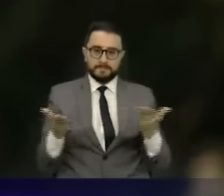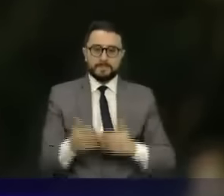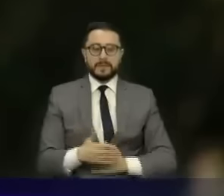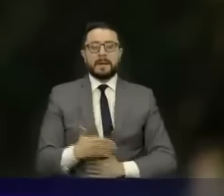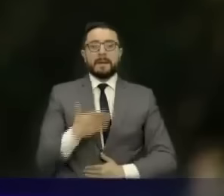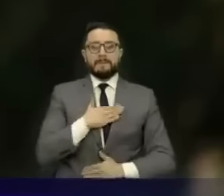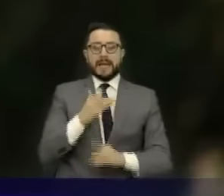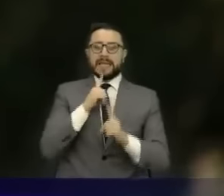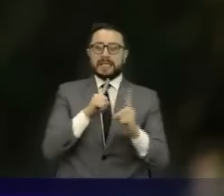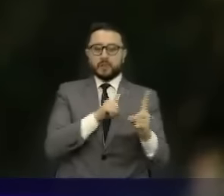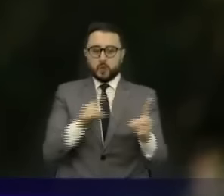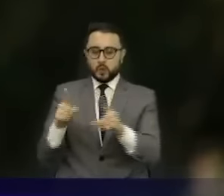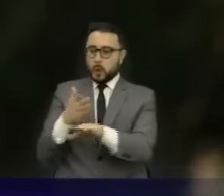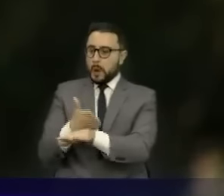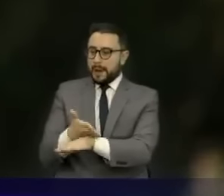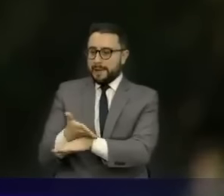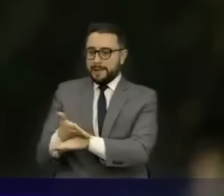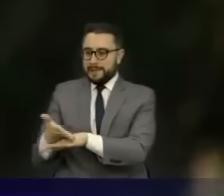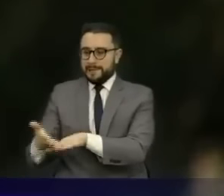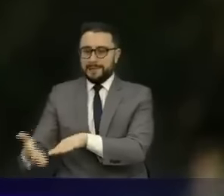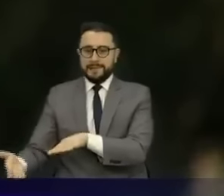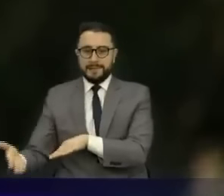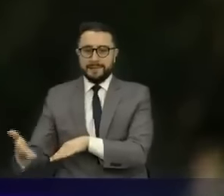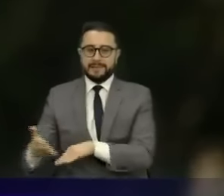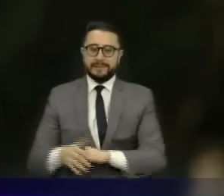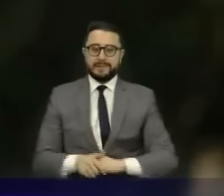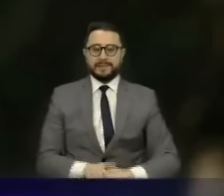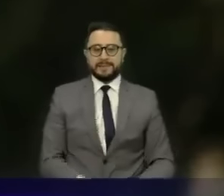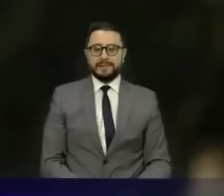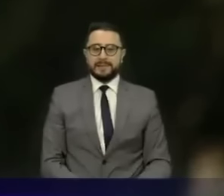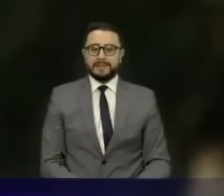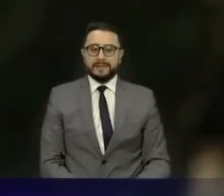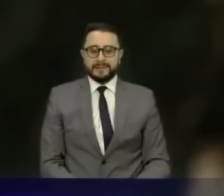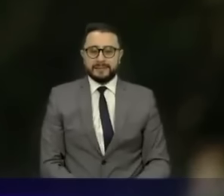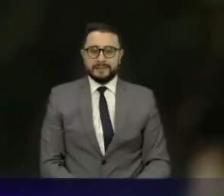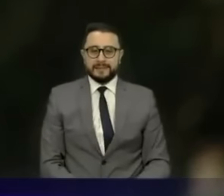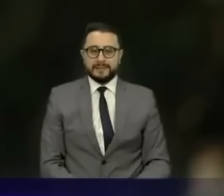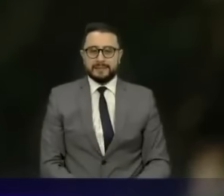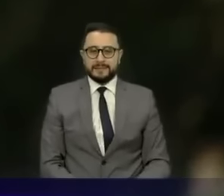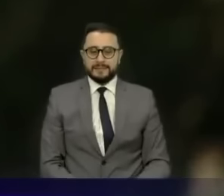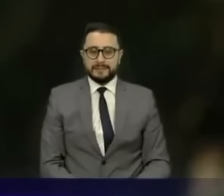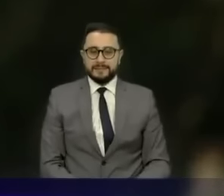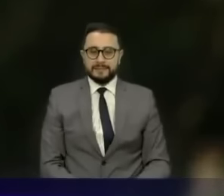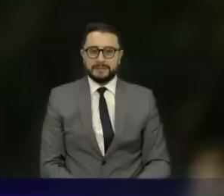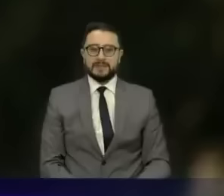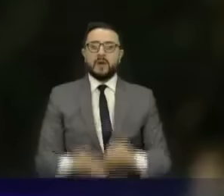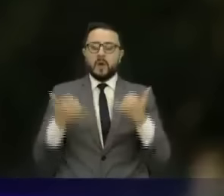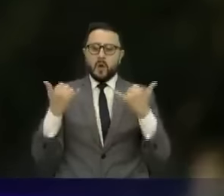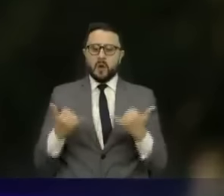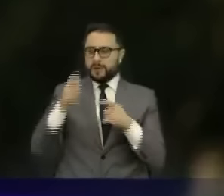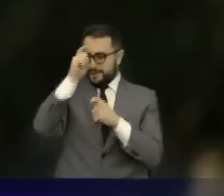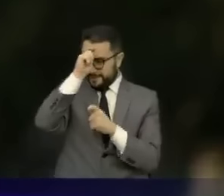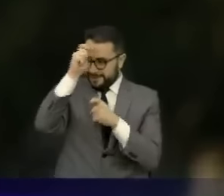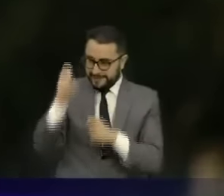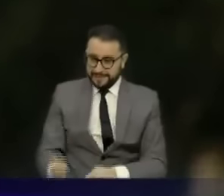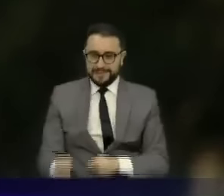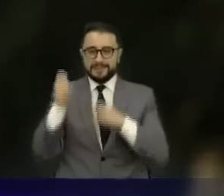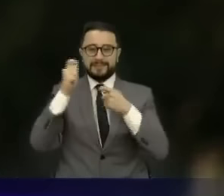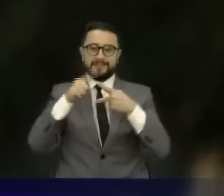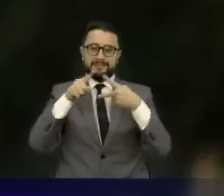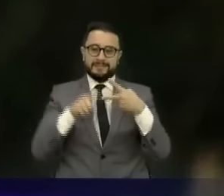más tarde, no vamos a dejarlo por ahí. Hoy se conmemoran dos cosas,